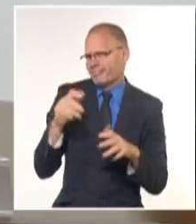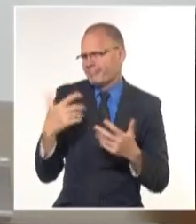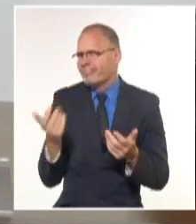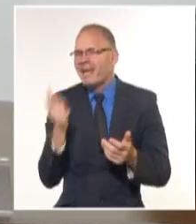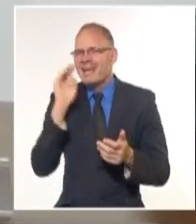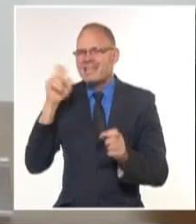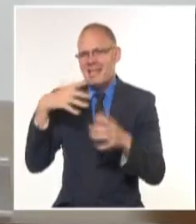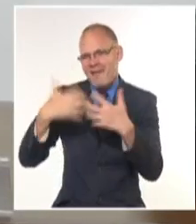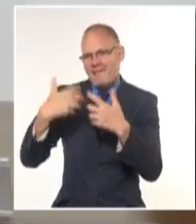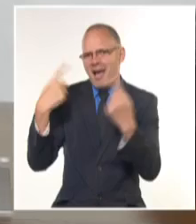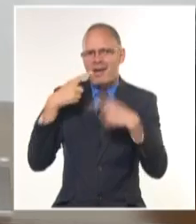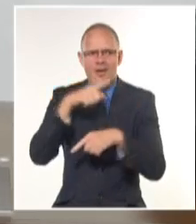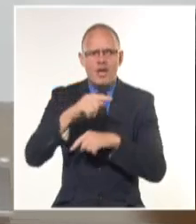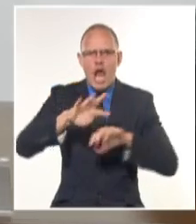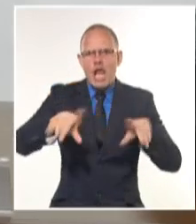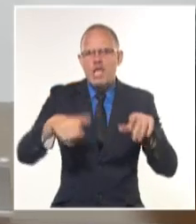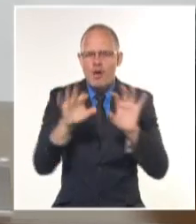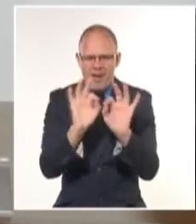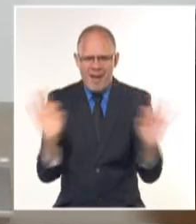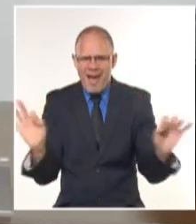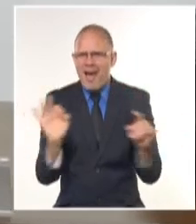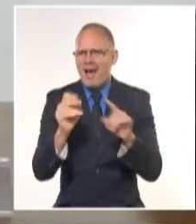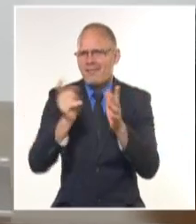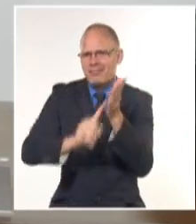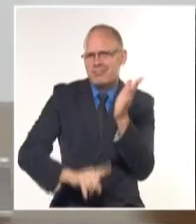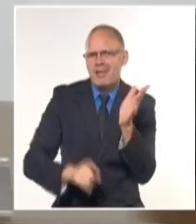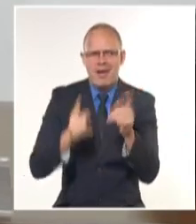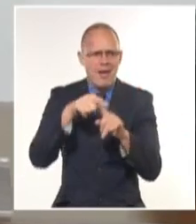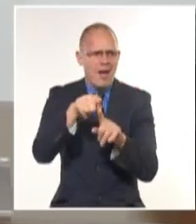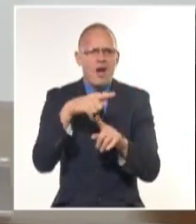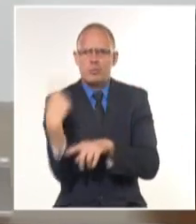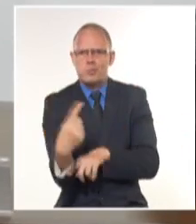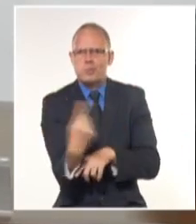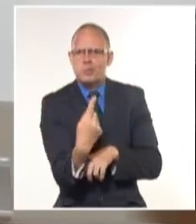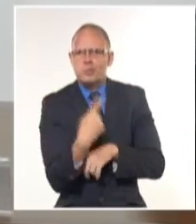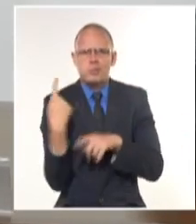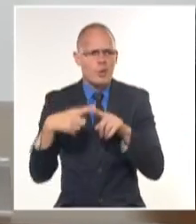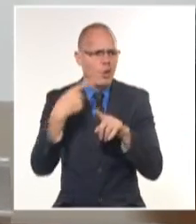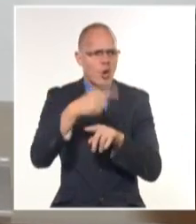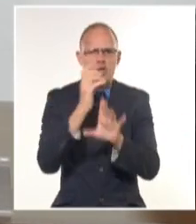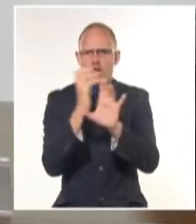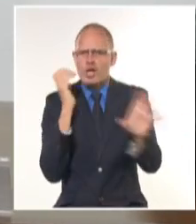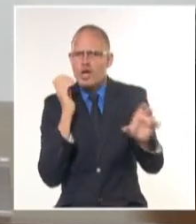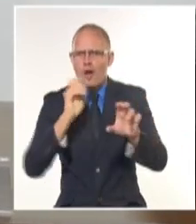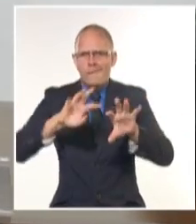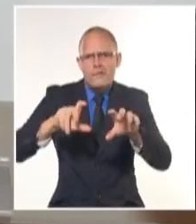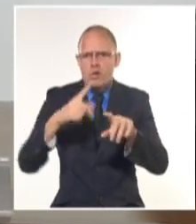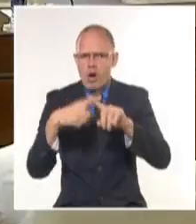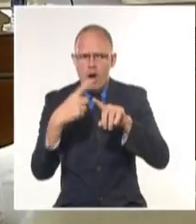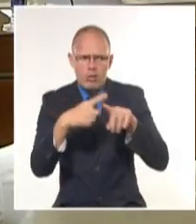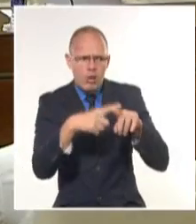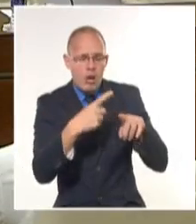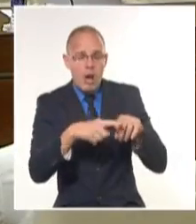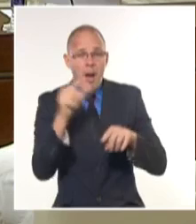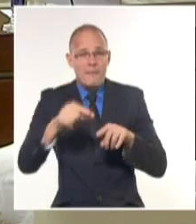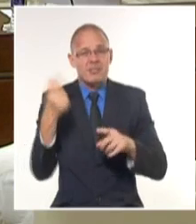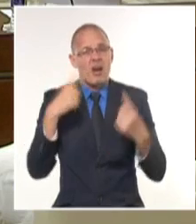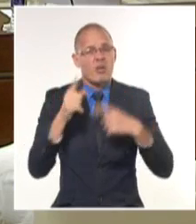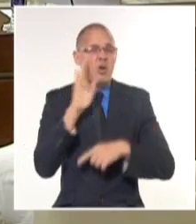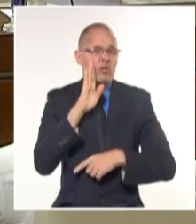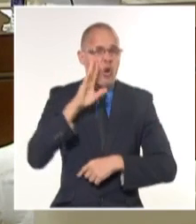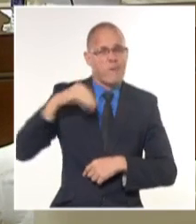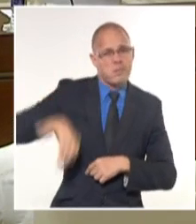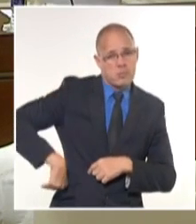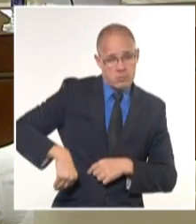en máquinas de riego, apedreamiento a tiendas y ómnibus, así como también los lamentables casos de corrupción. El presidente